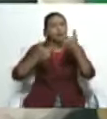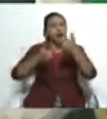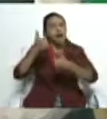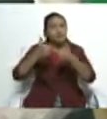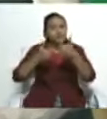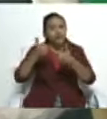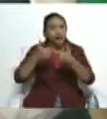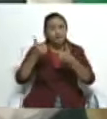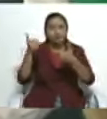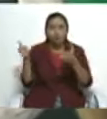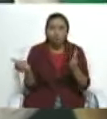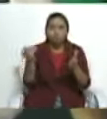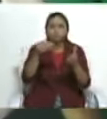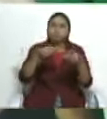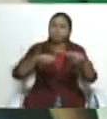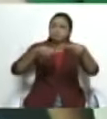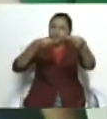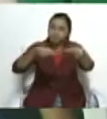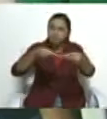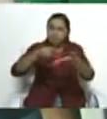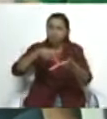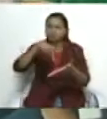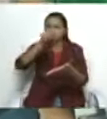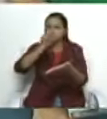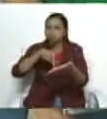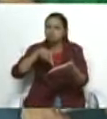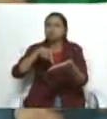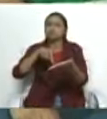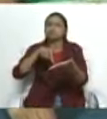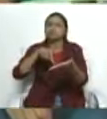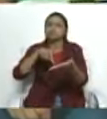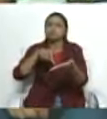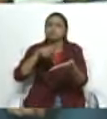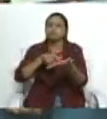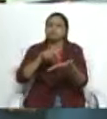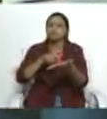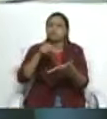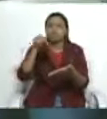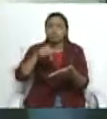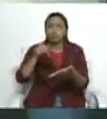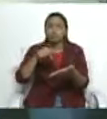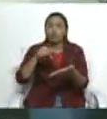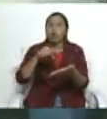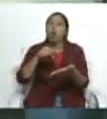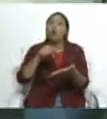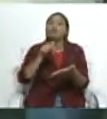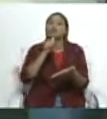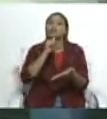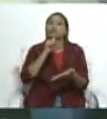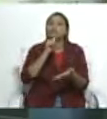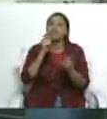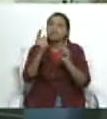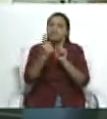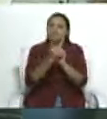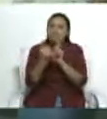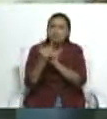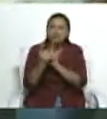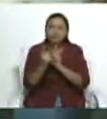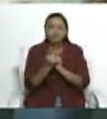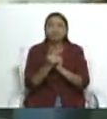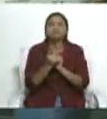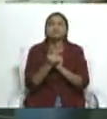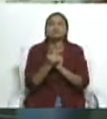Postulando los partidos políticos. Hoy tenemos, en este momento, tenemos la presencia del Partido